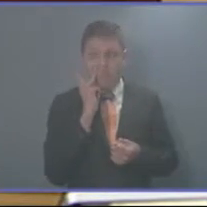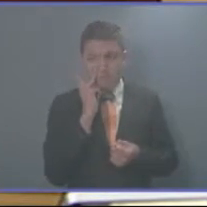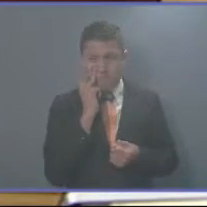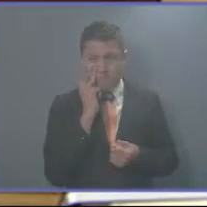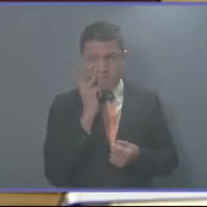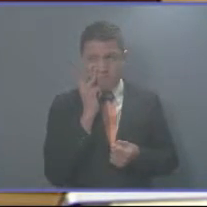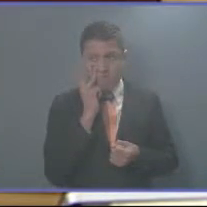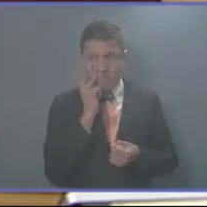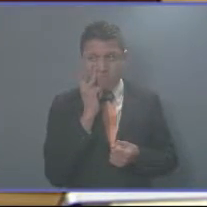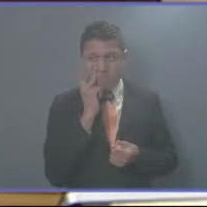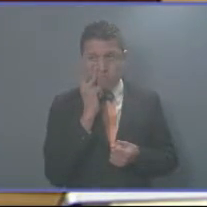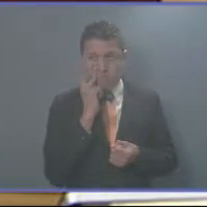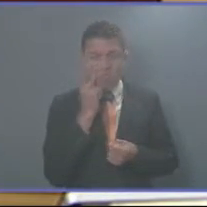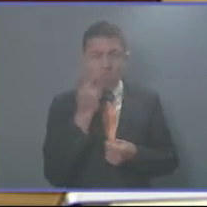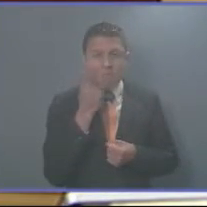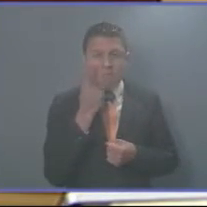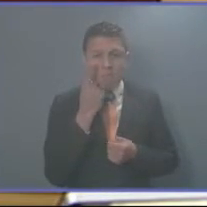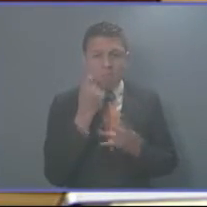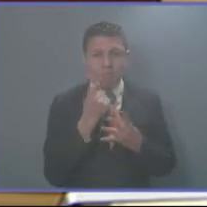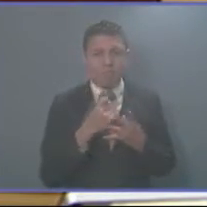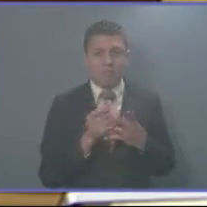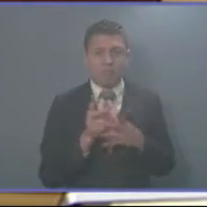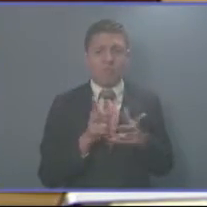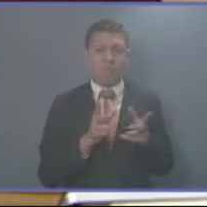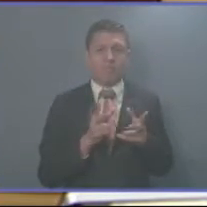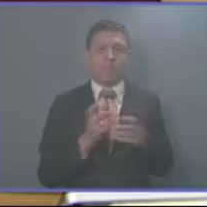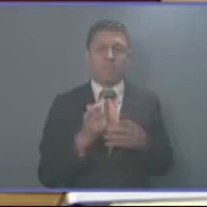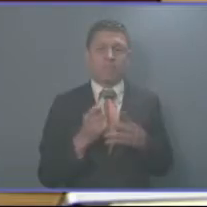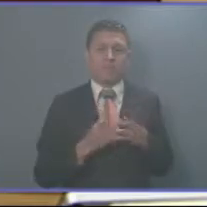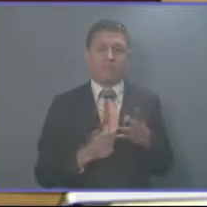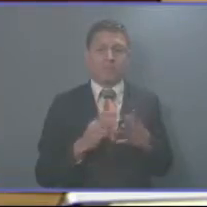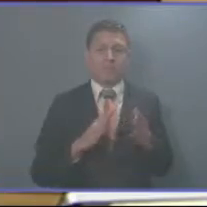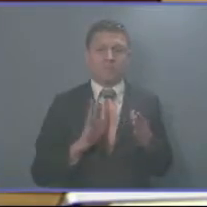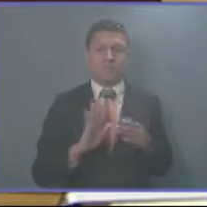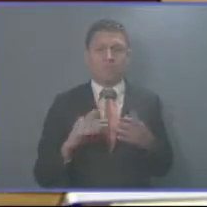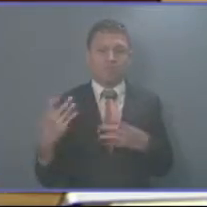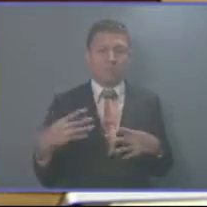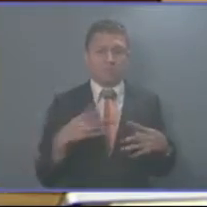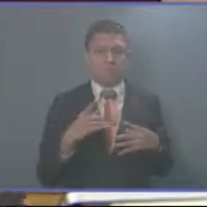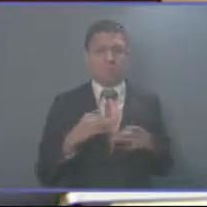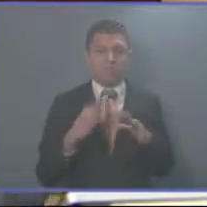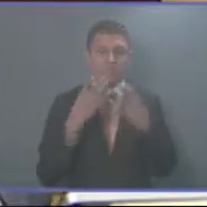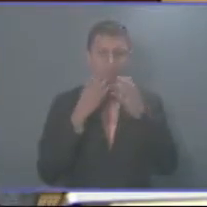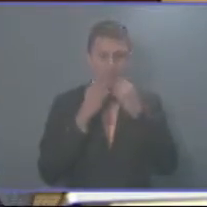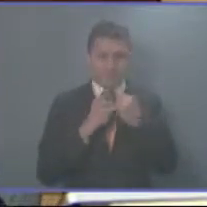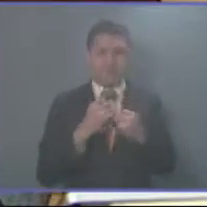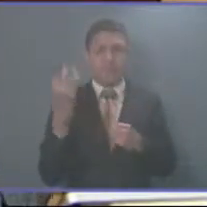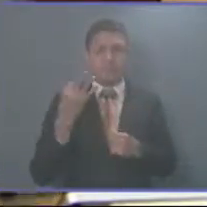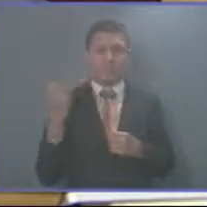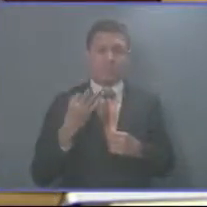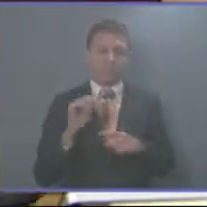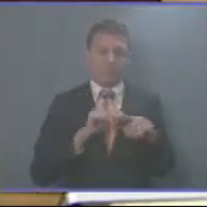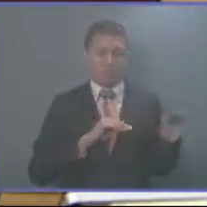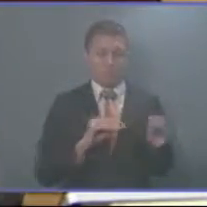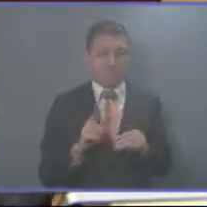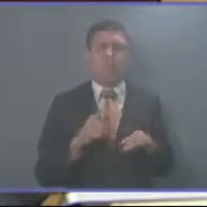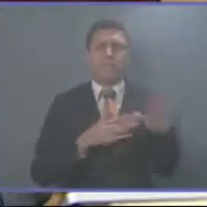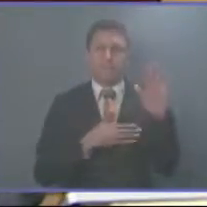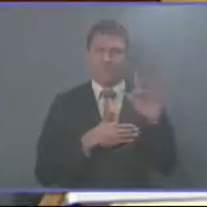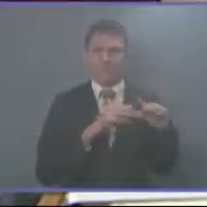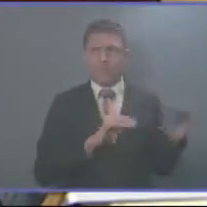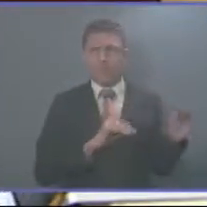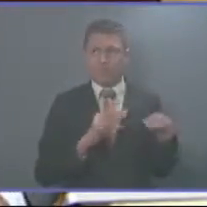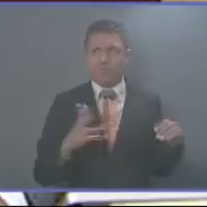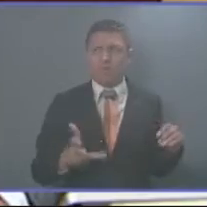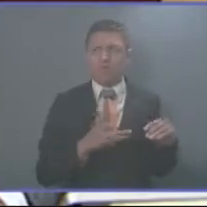cuanto a supervisión de la actividad de ellas y dar las garantías necesarias de que se está cumpliendo con